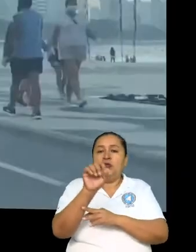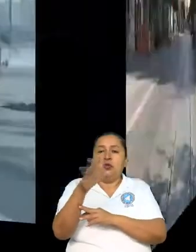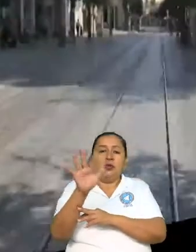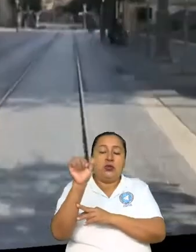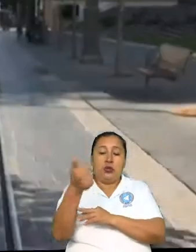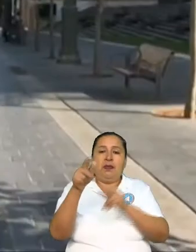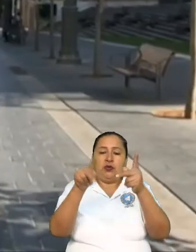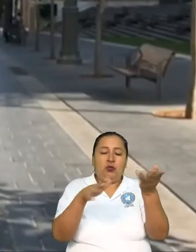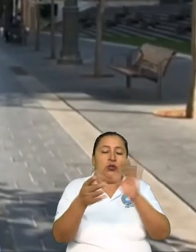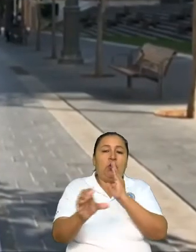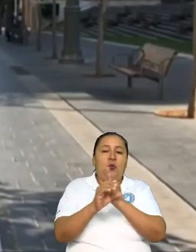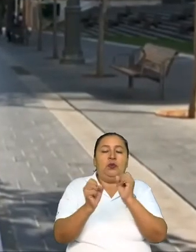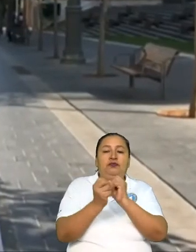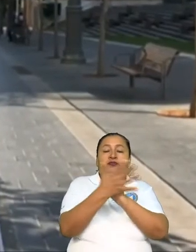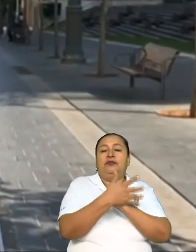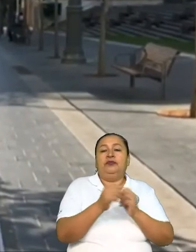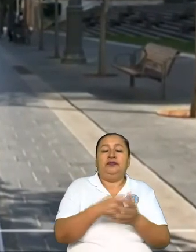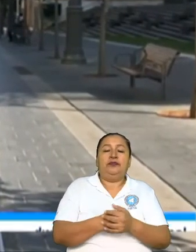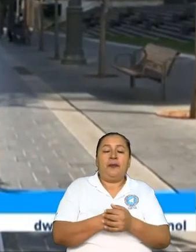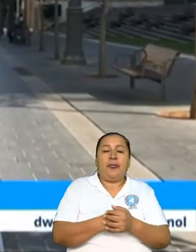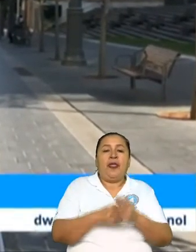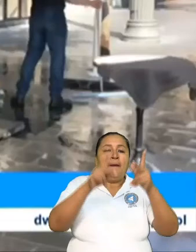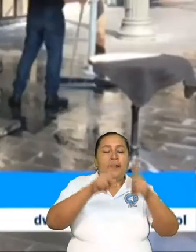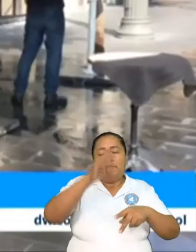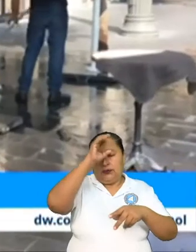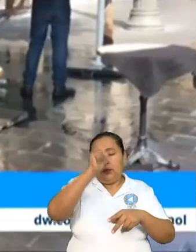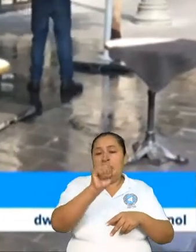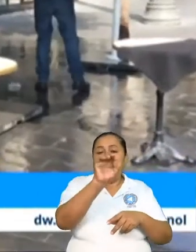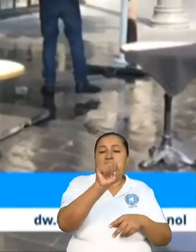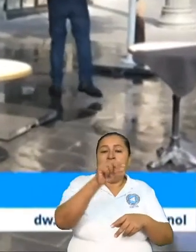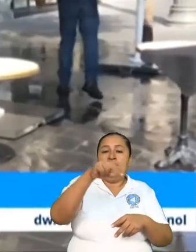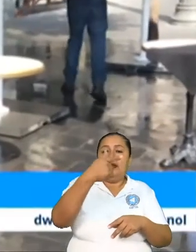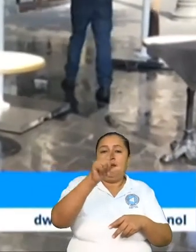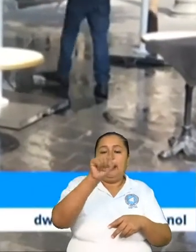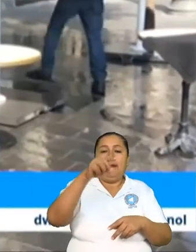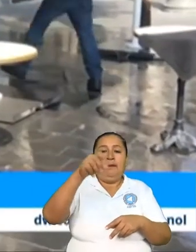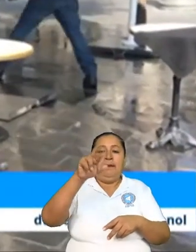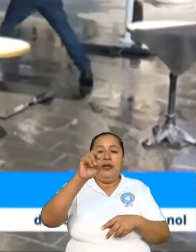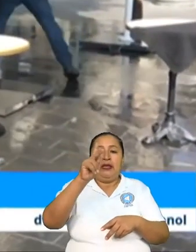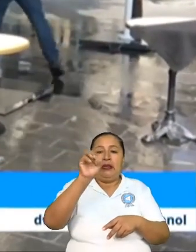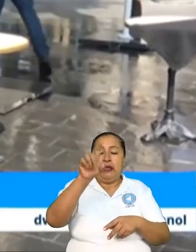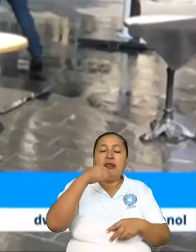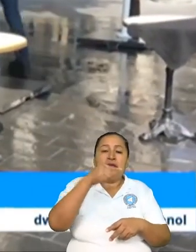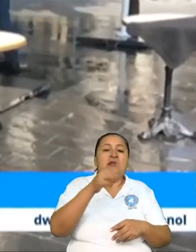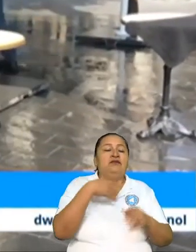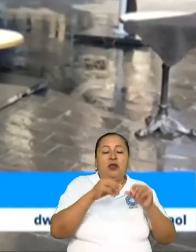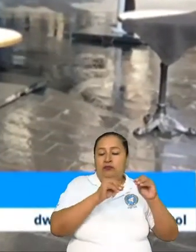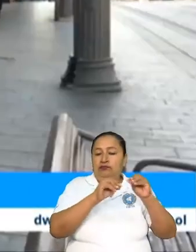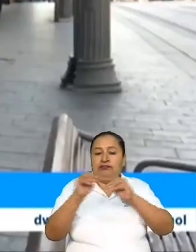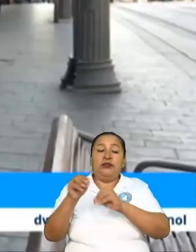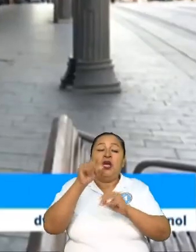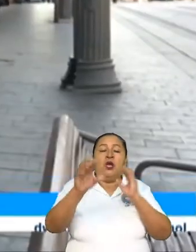42.456. La canciller alemana Angela Merkel anunció una prórroga de confinamiento parcial por el